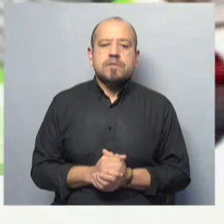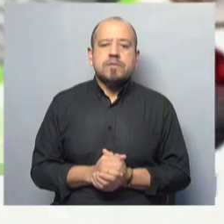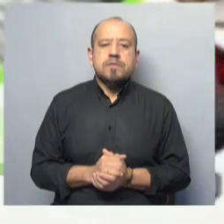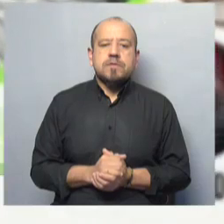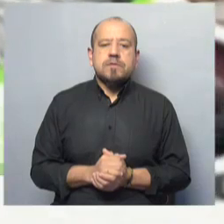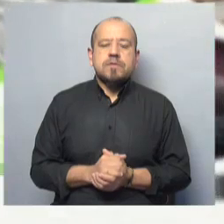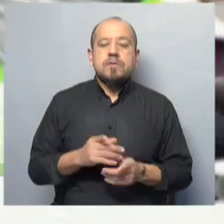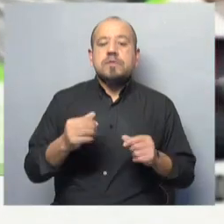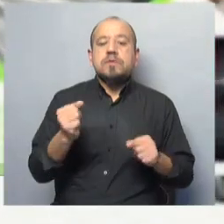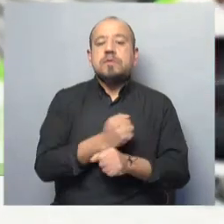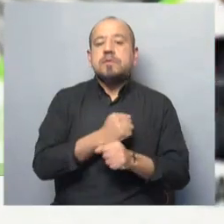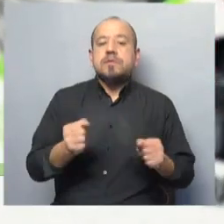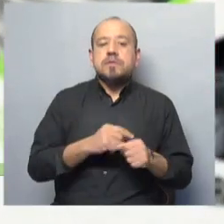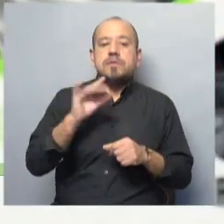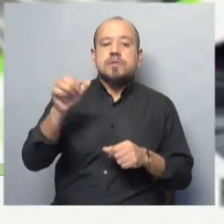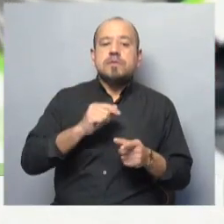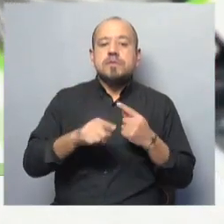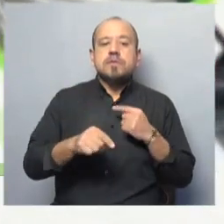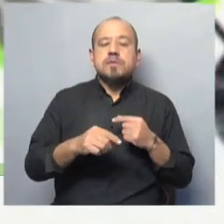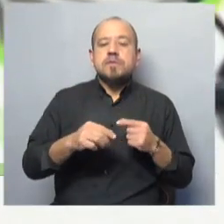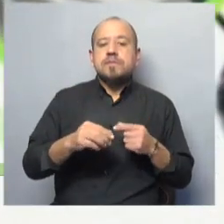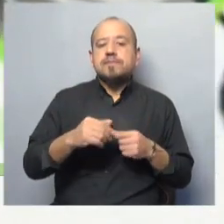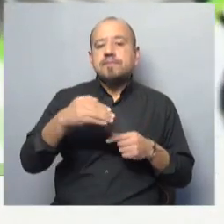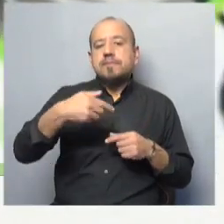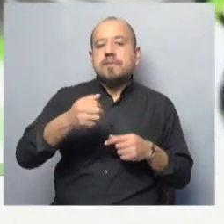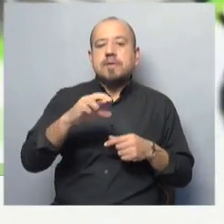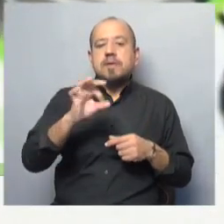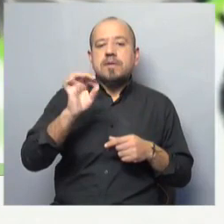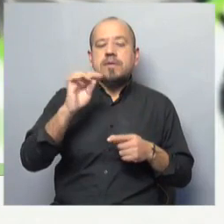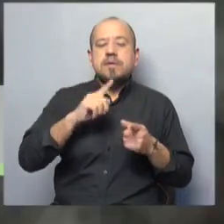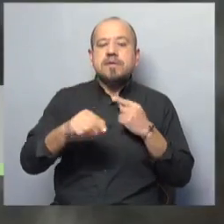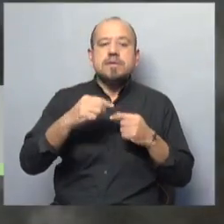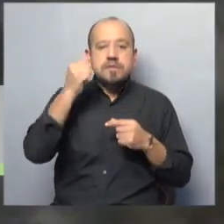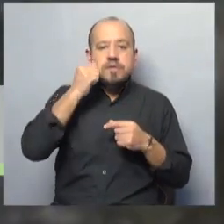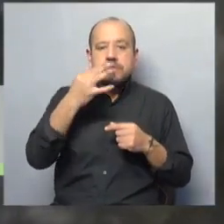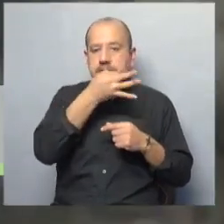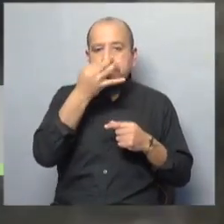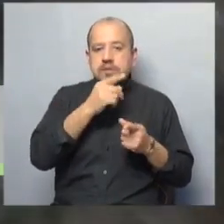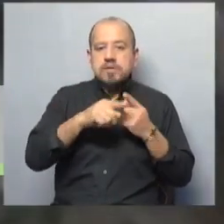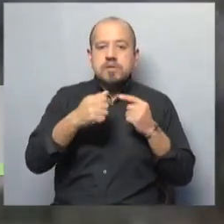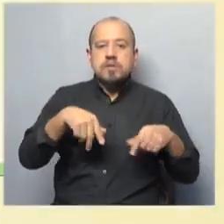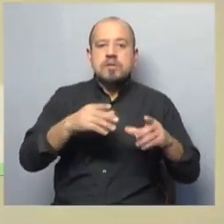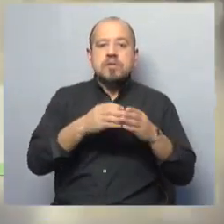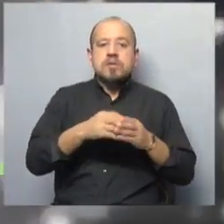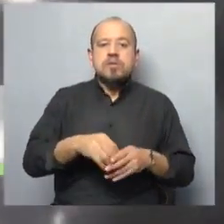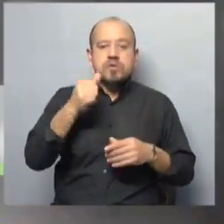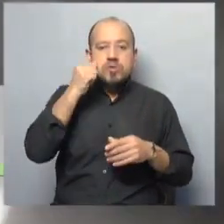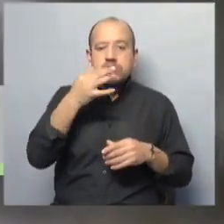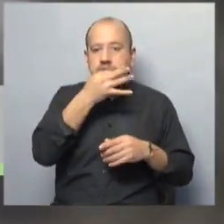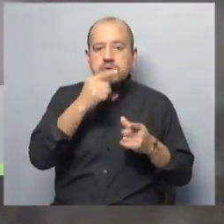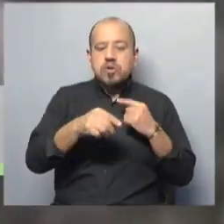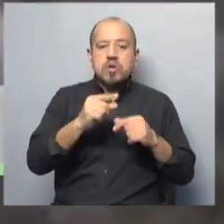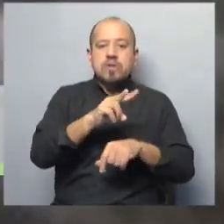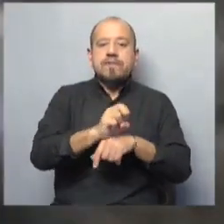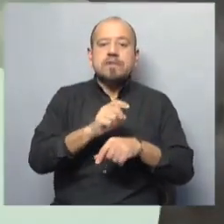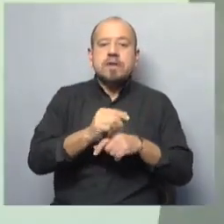Brasil aprobó la extradición a Uruguay del lugarteniente de Sebastián Marcet vinculado al narcotráfico, el atentado contra la brigada antidrogas y las amenazas a una